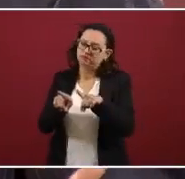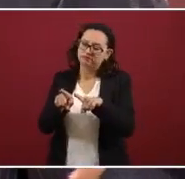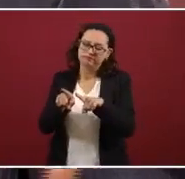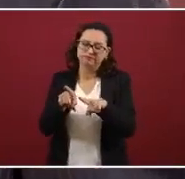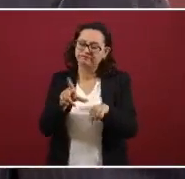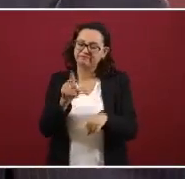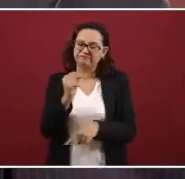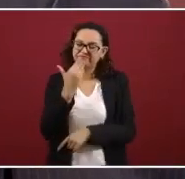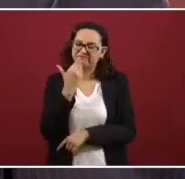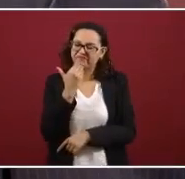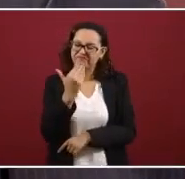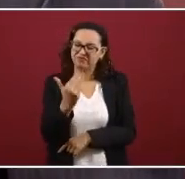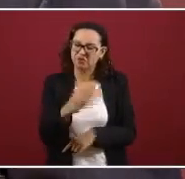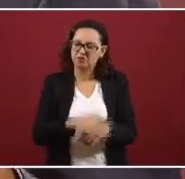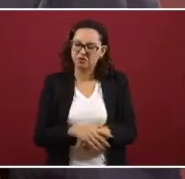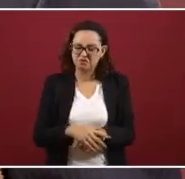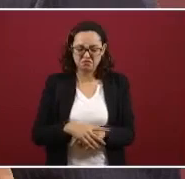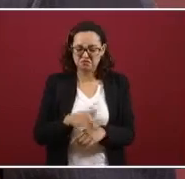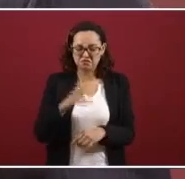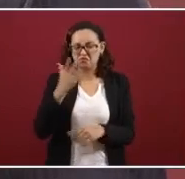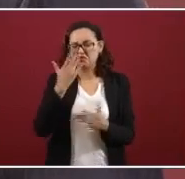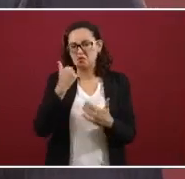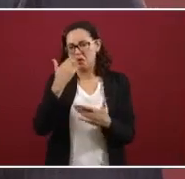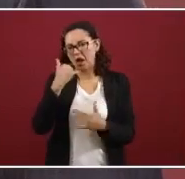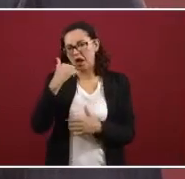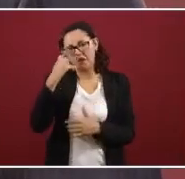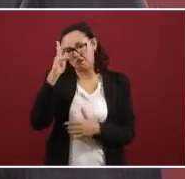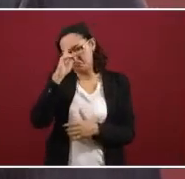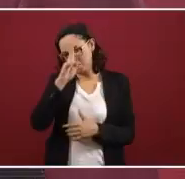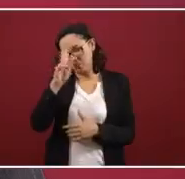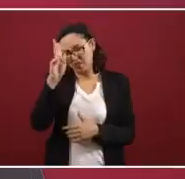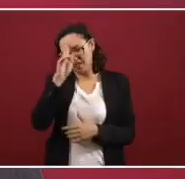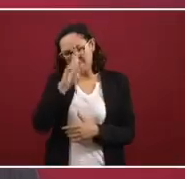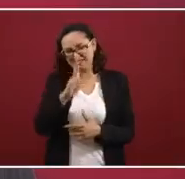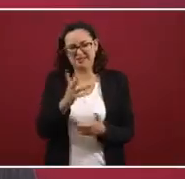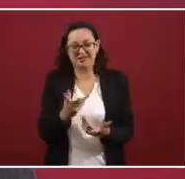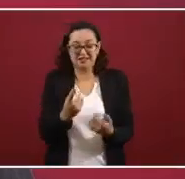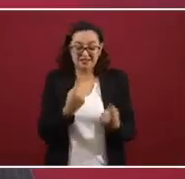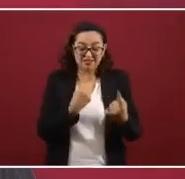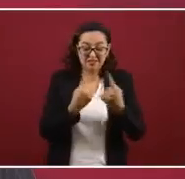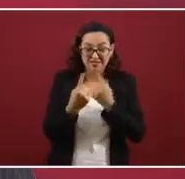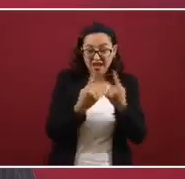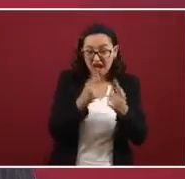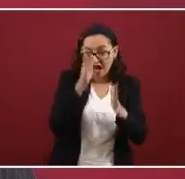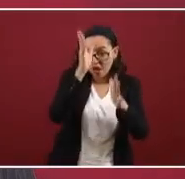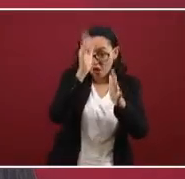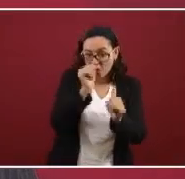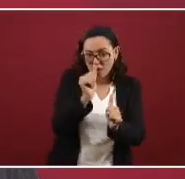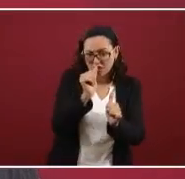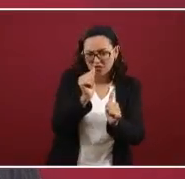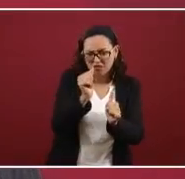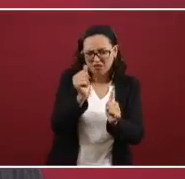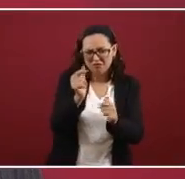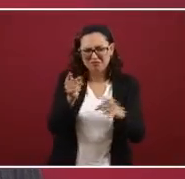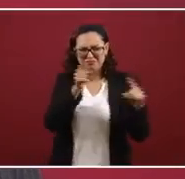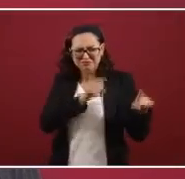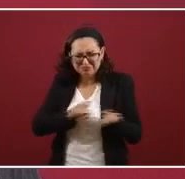buscando un acuerdo y hay disposición para eso, como al mismo tiempo,